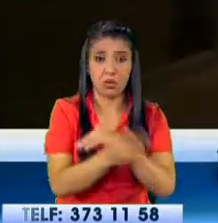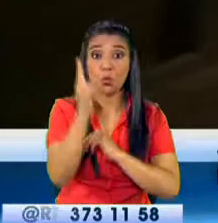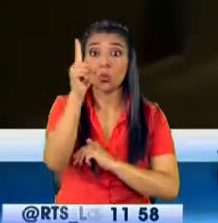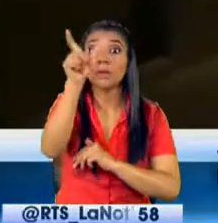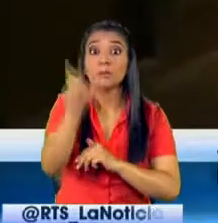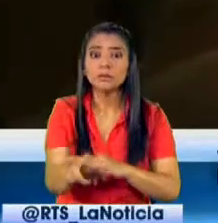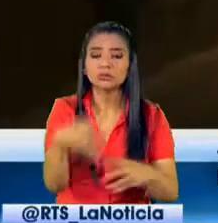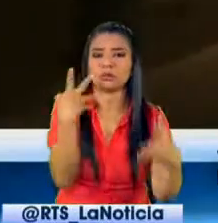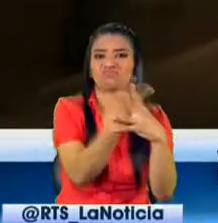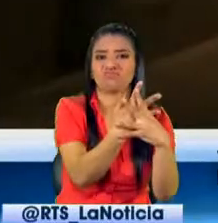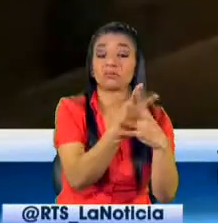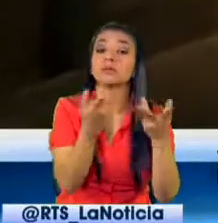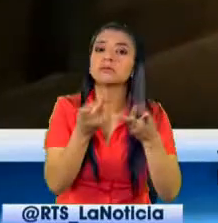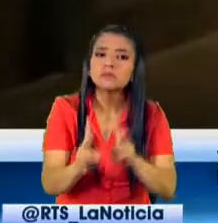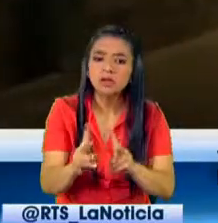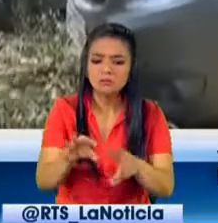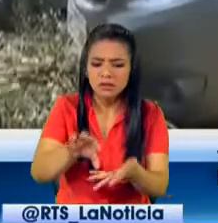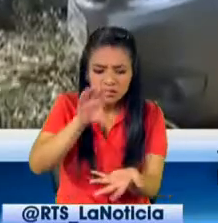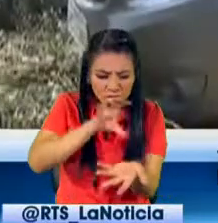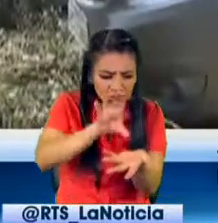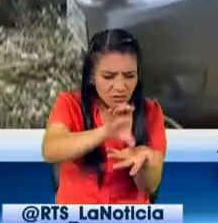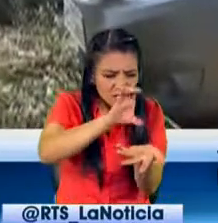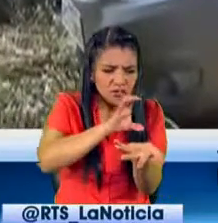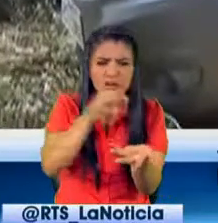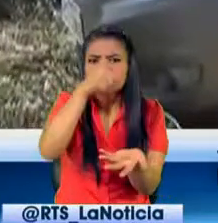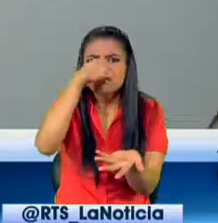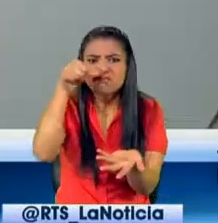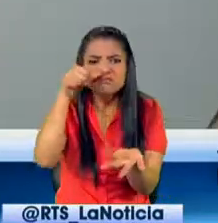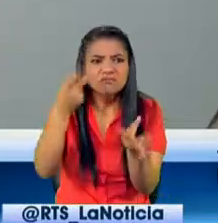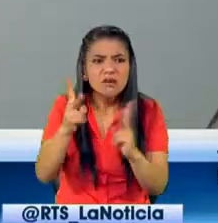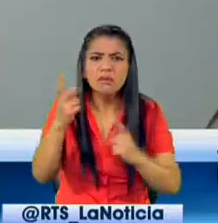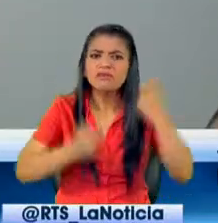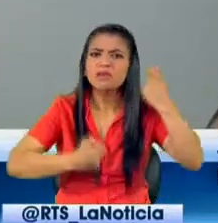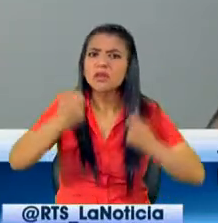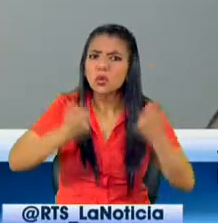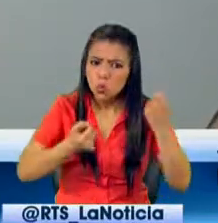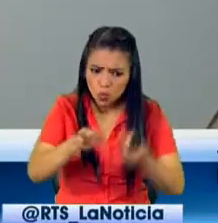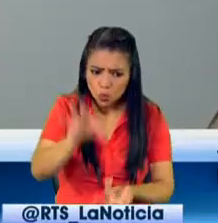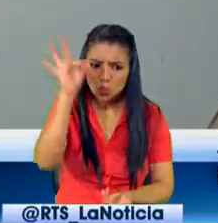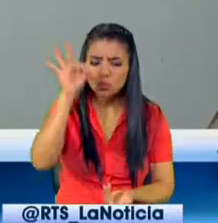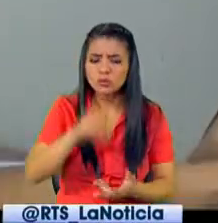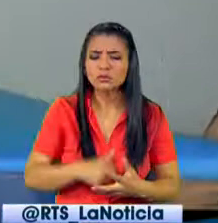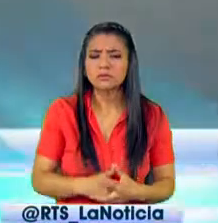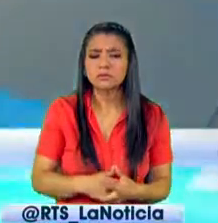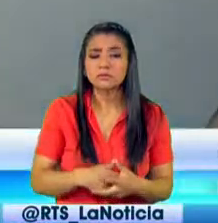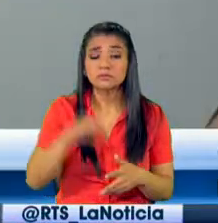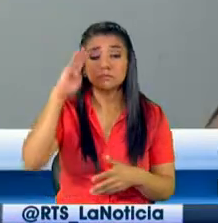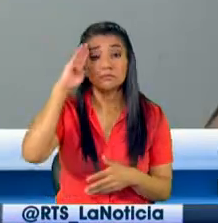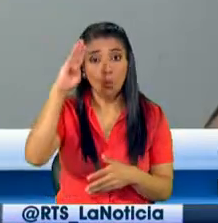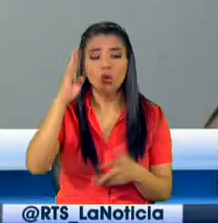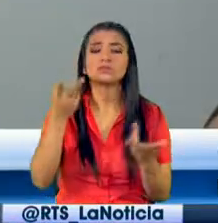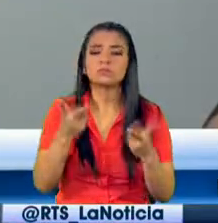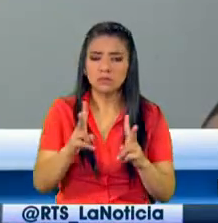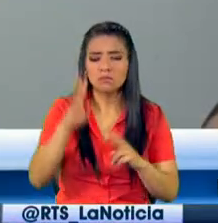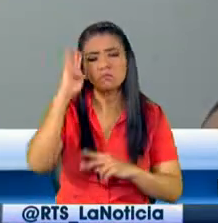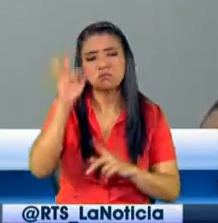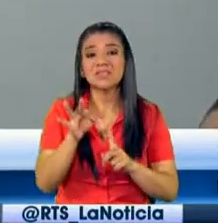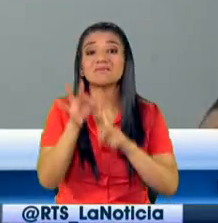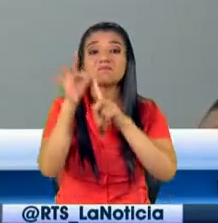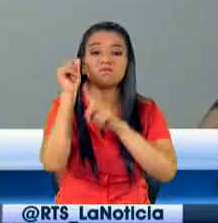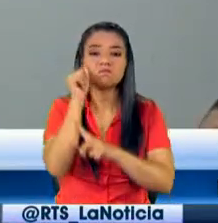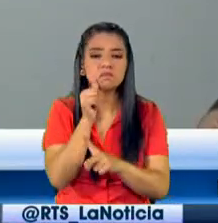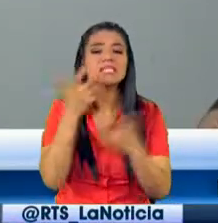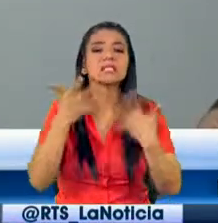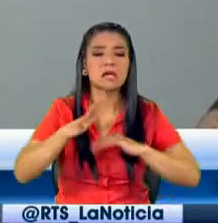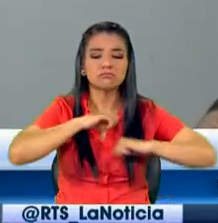en la incautación de 200 gramos de base de cocaína y un vehículo retenido. La cual la policía judicial con el departamento de criminalística están realizando las